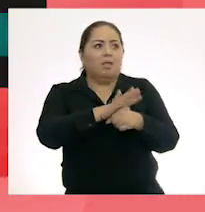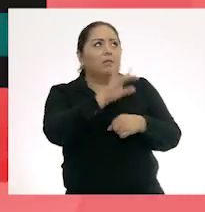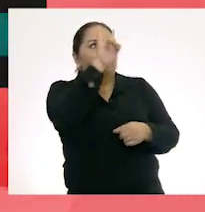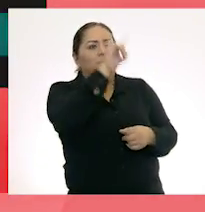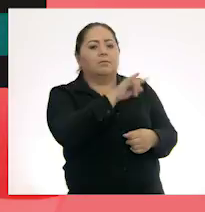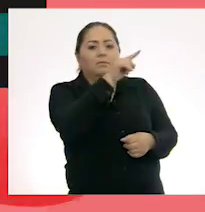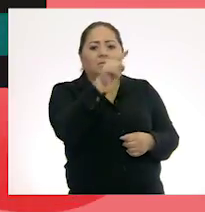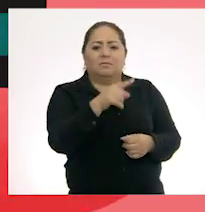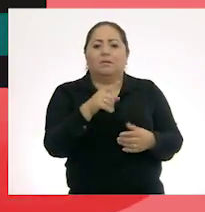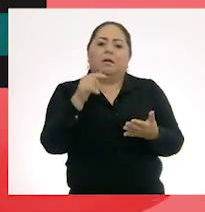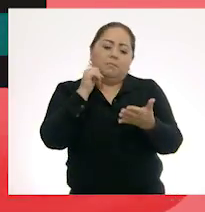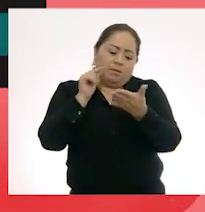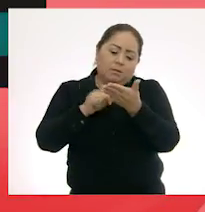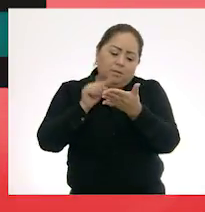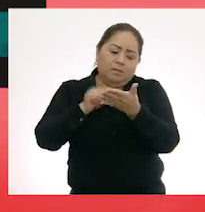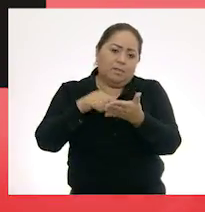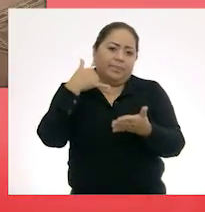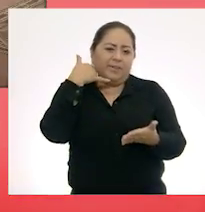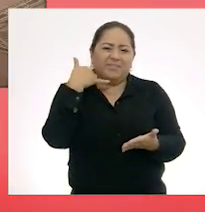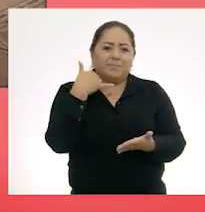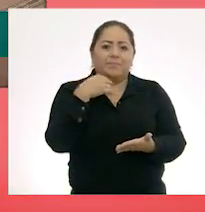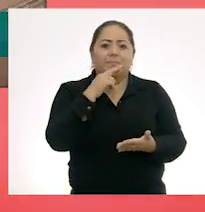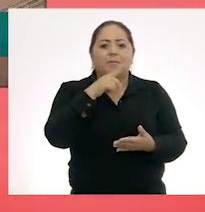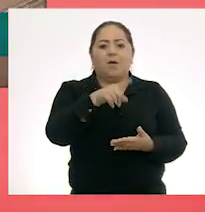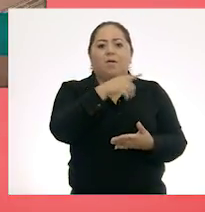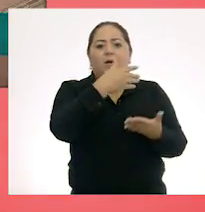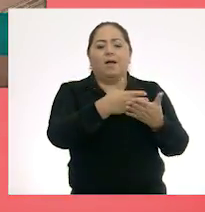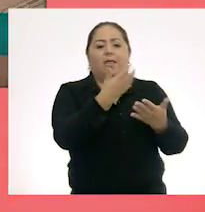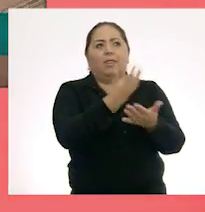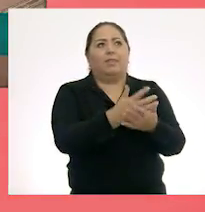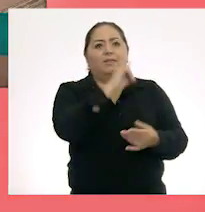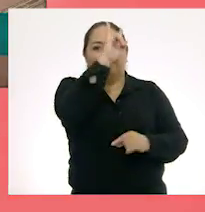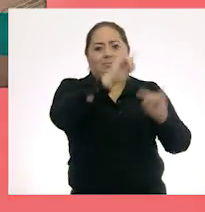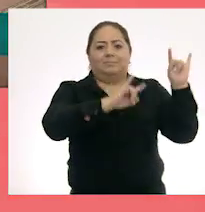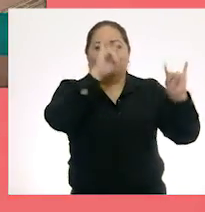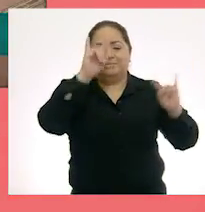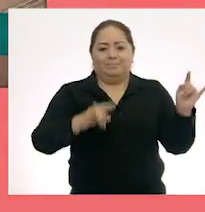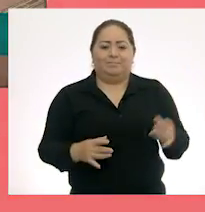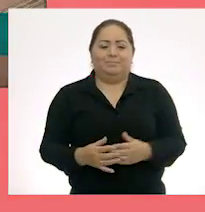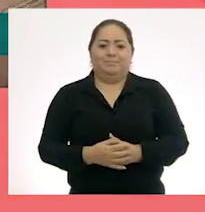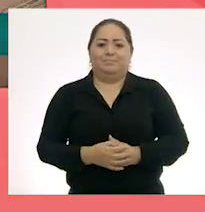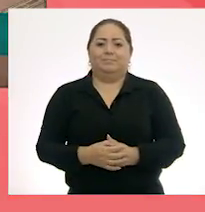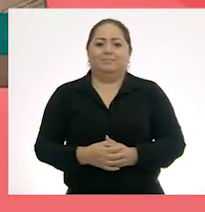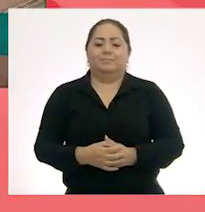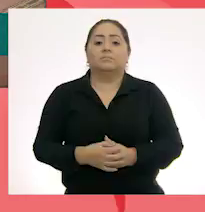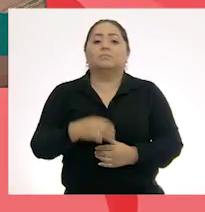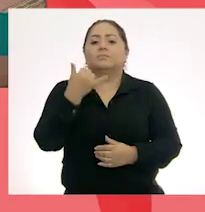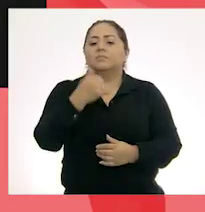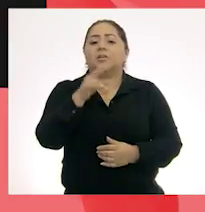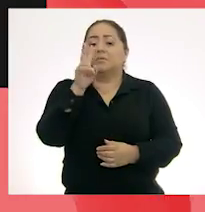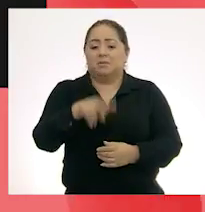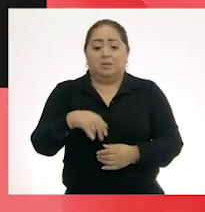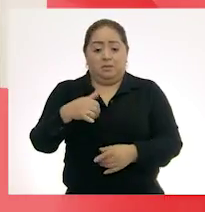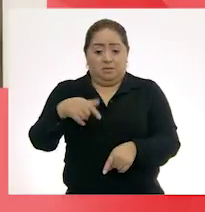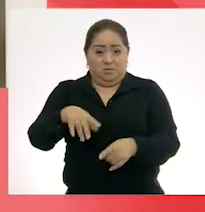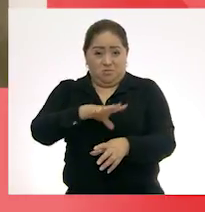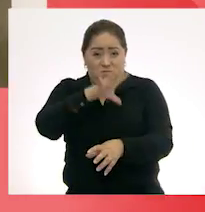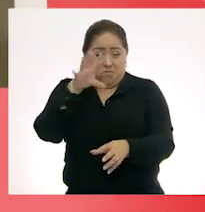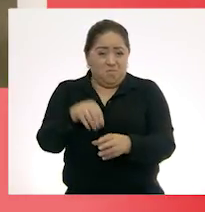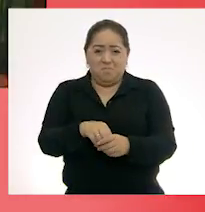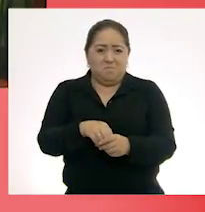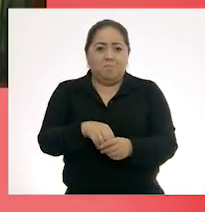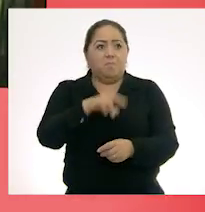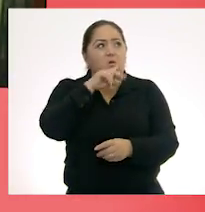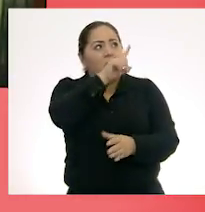vas a tener que picar 10 veces antes de encontrar el dato, el día que quieres encontrar. Y no vas a encontrar todos los datos que te va a dar